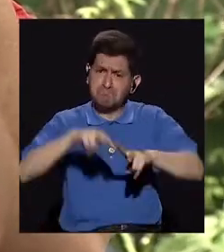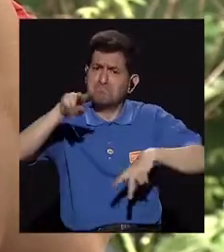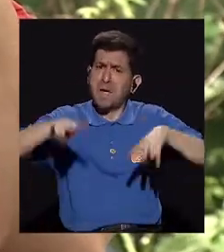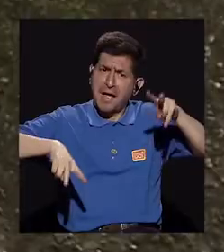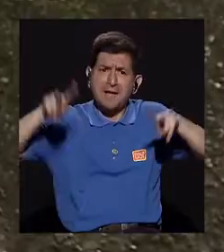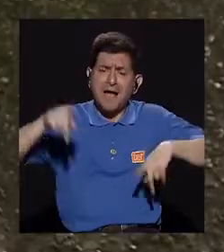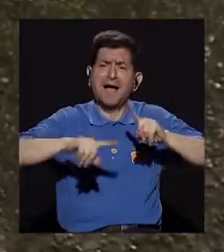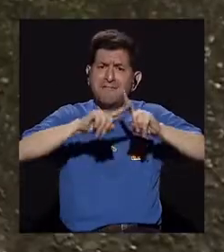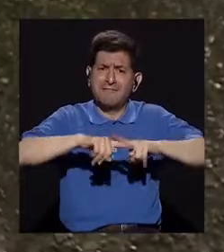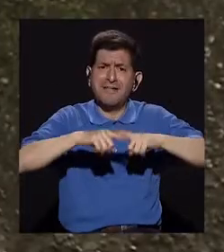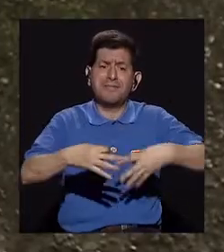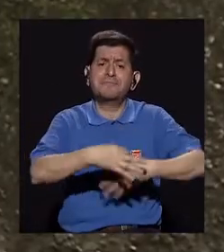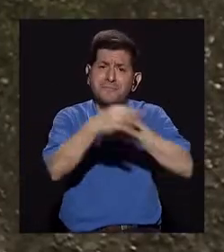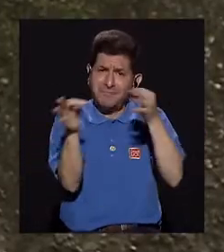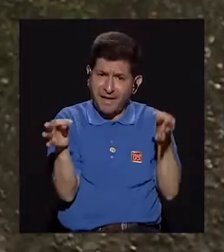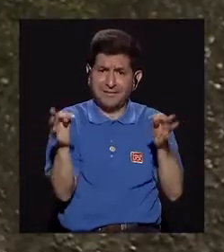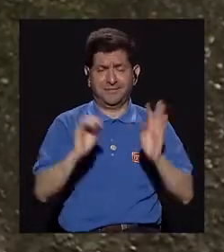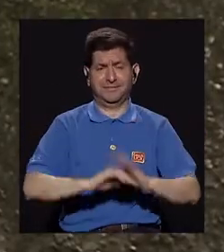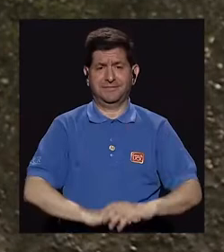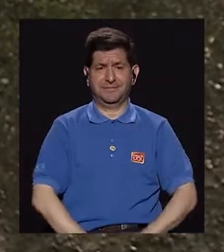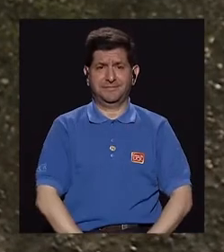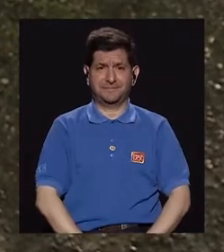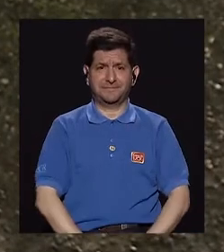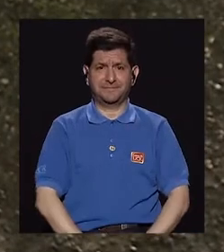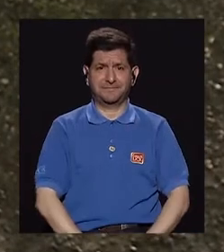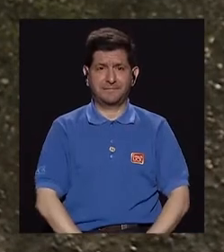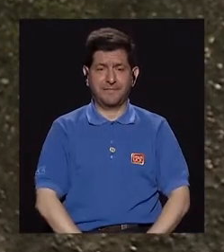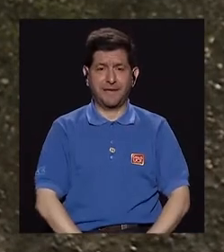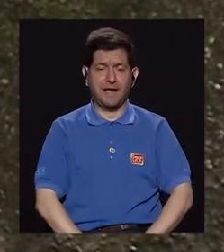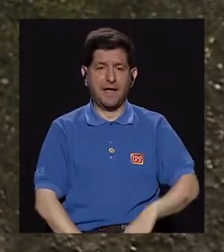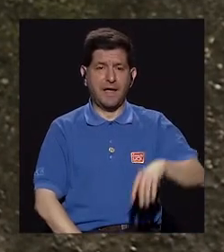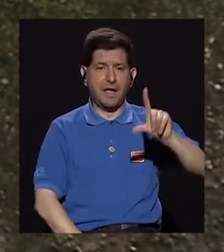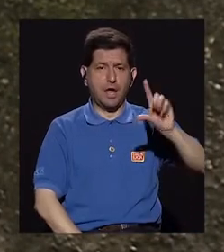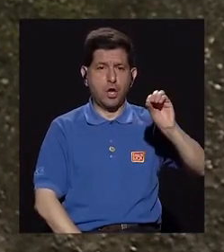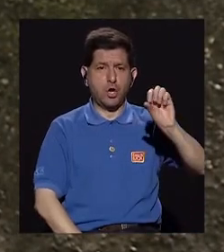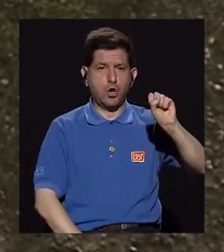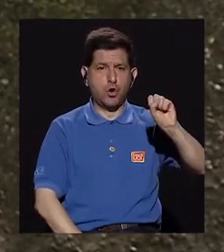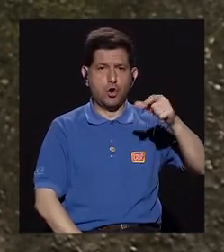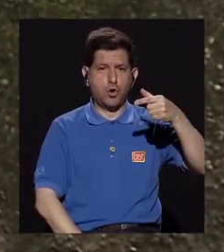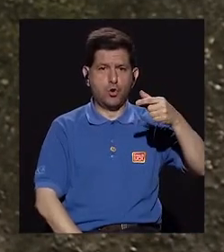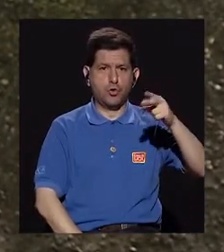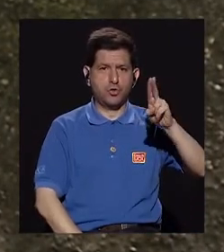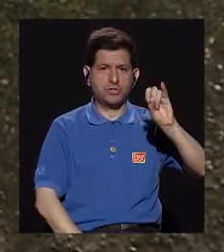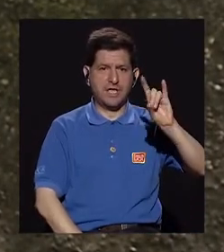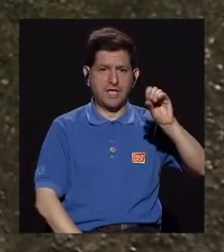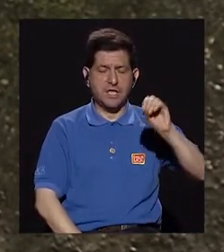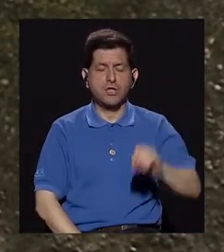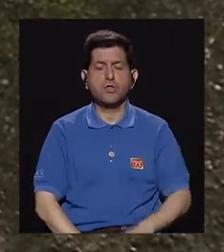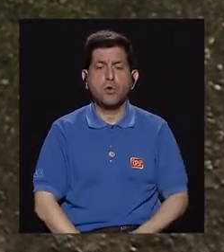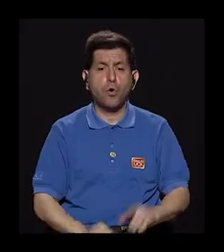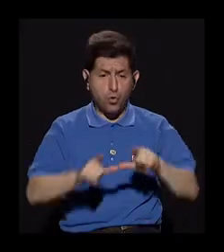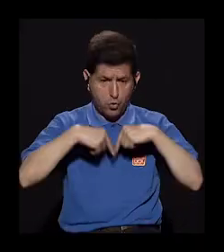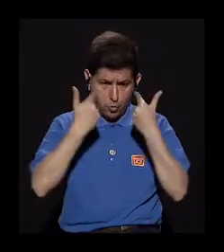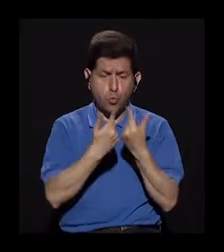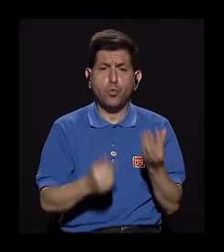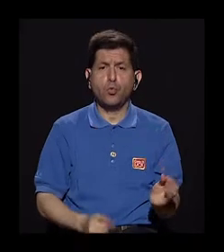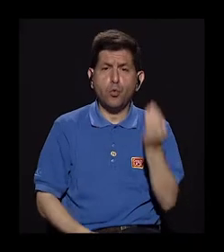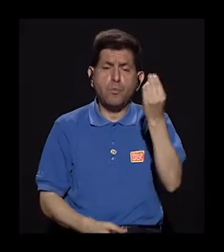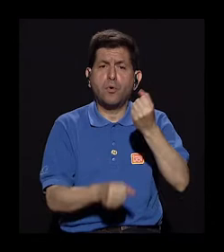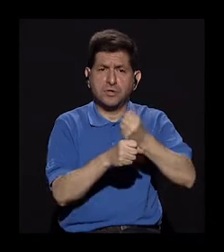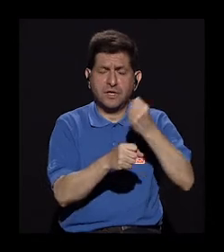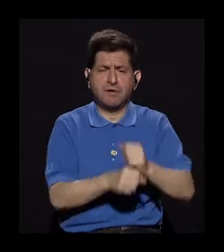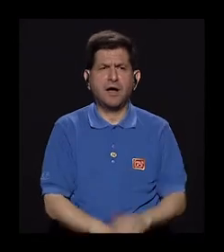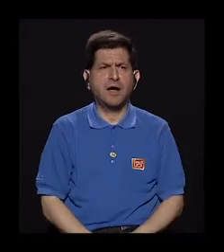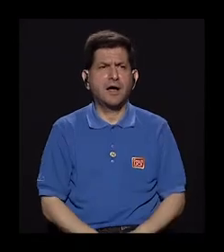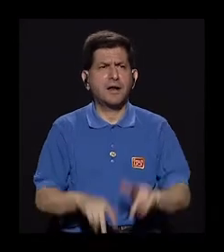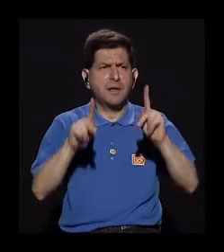definitivamente varía de acuerdo a cada taller, ¿verdad? Guido, sí. Por ejemplo, trabajamos con un grupo de jóvenes.